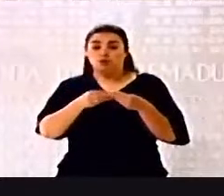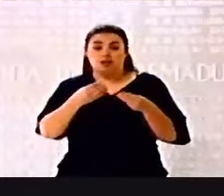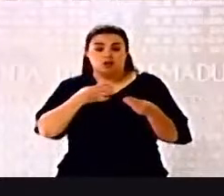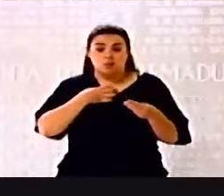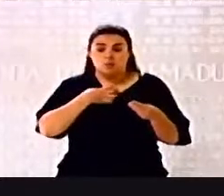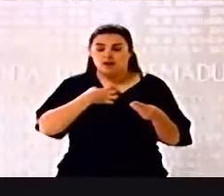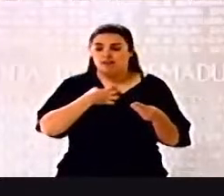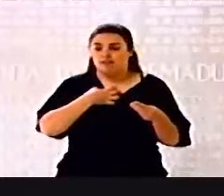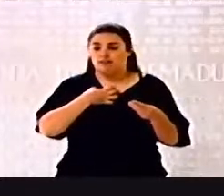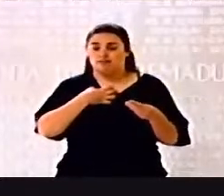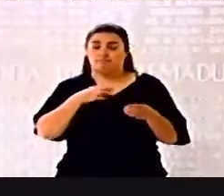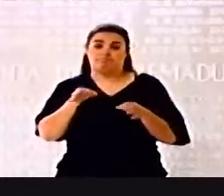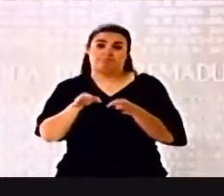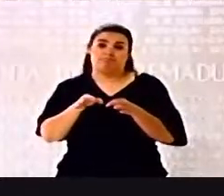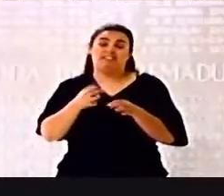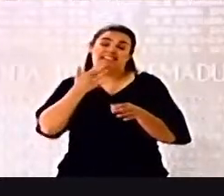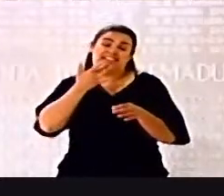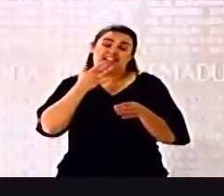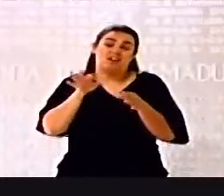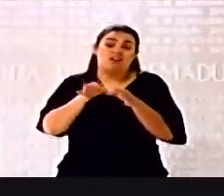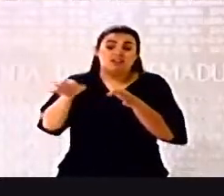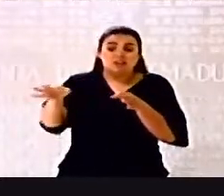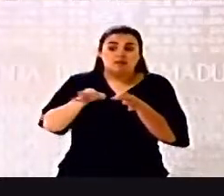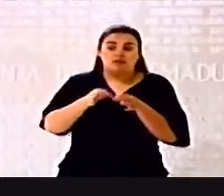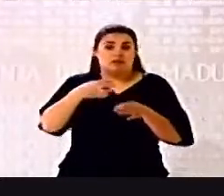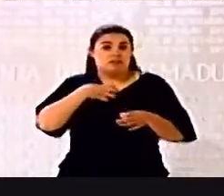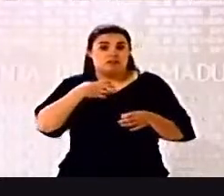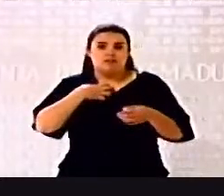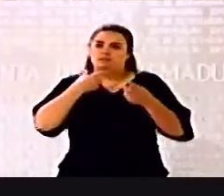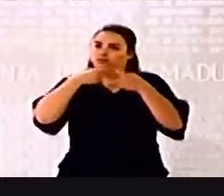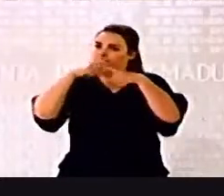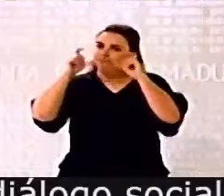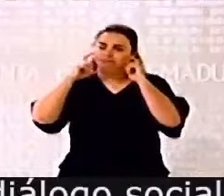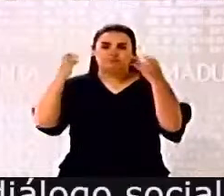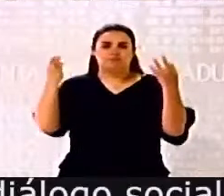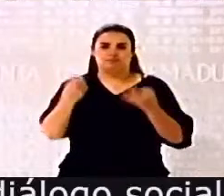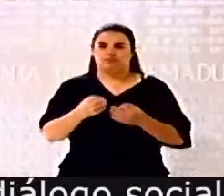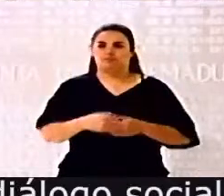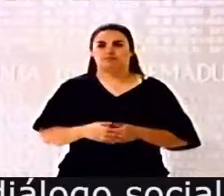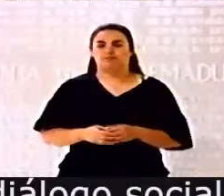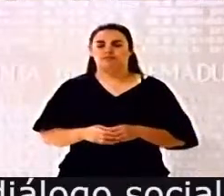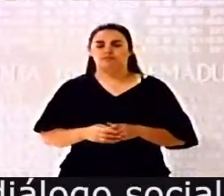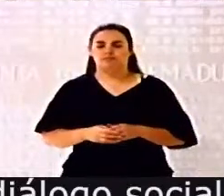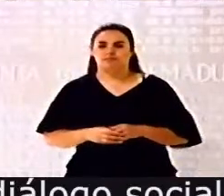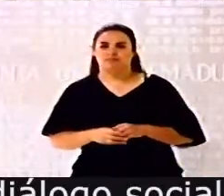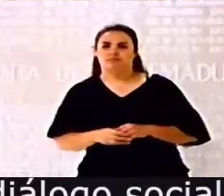uso del distanciamiento social, la mascarilla.